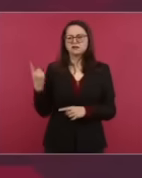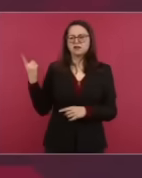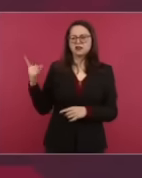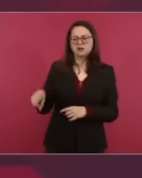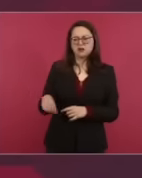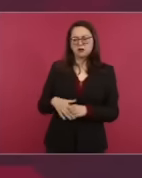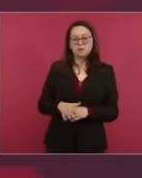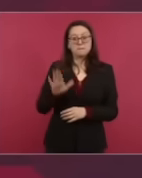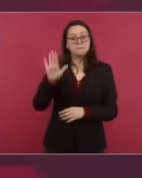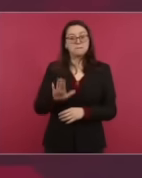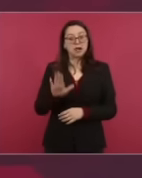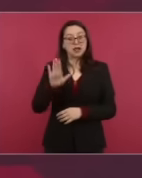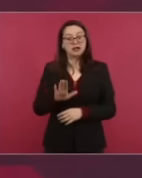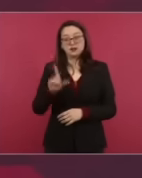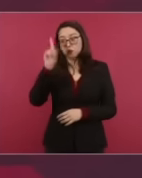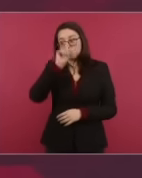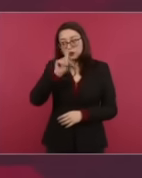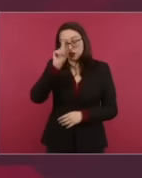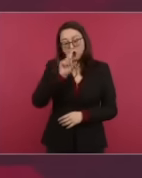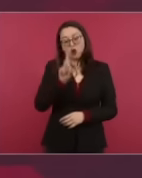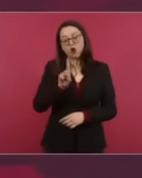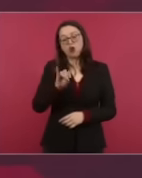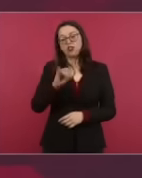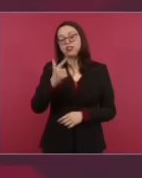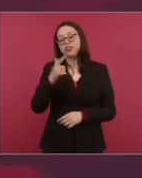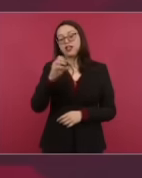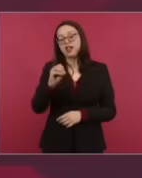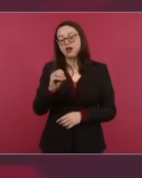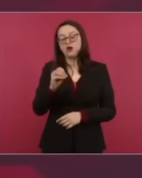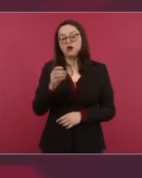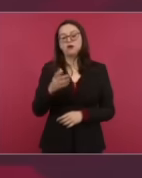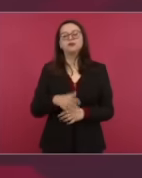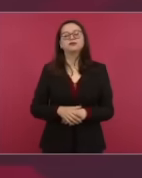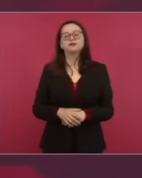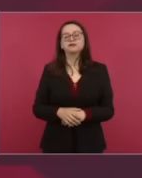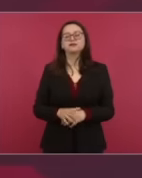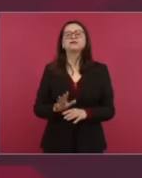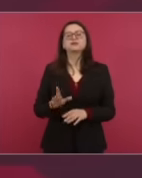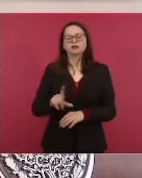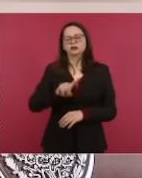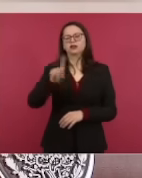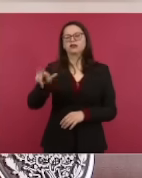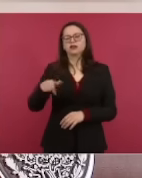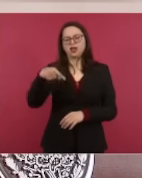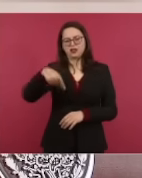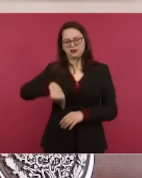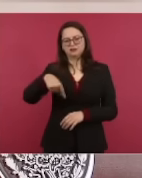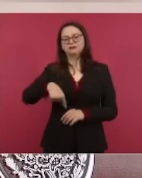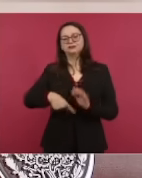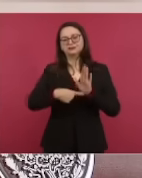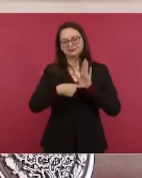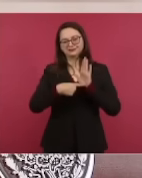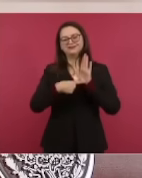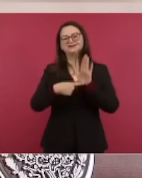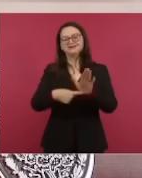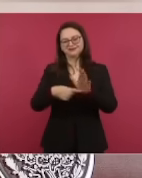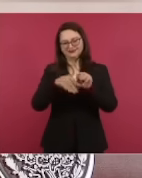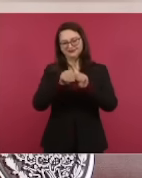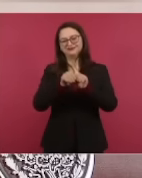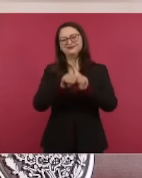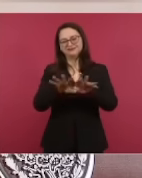de ce Este pero aquí lo vamos a escuchar porque todo esto